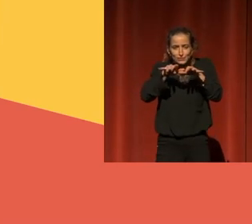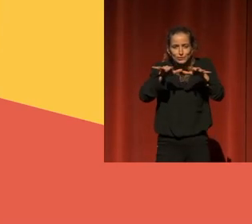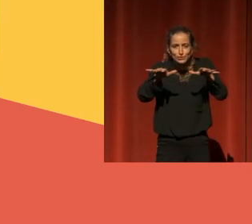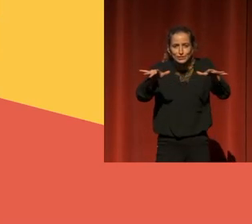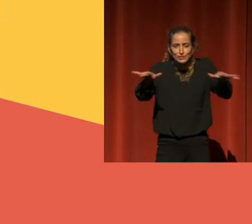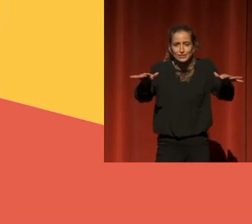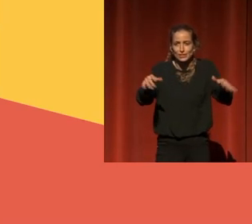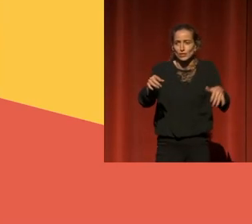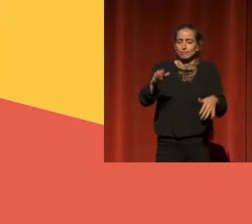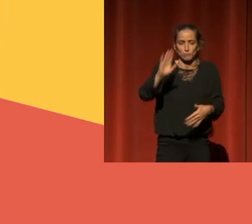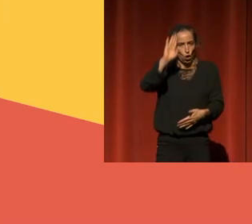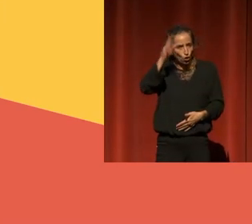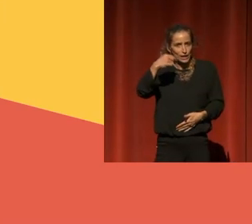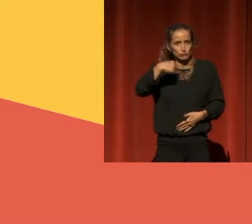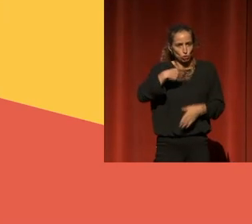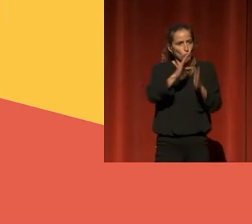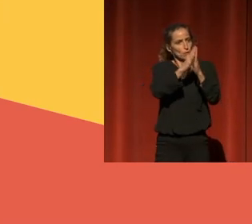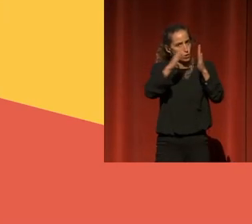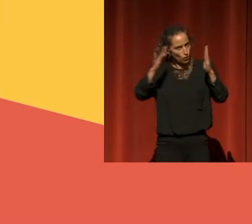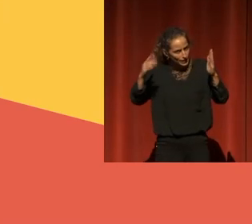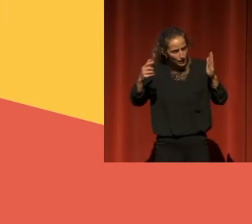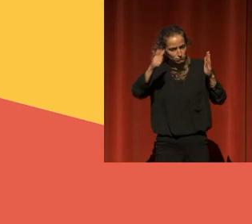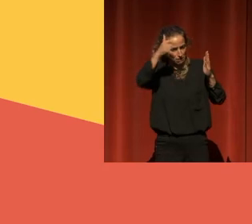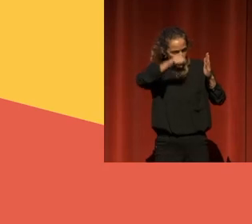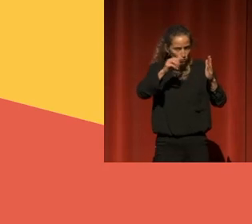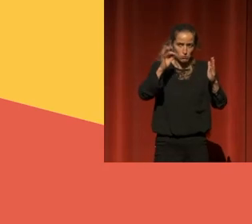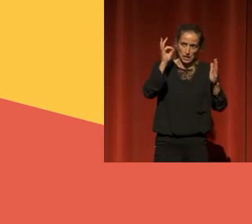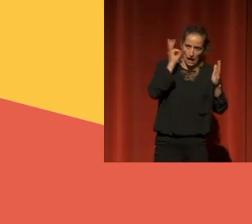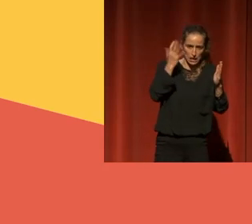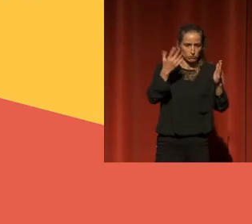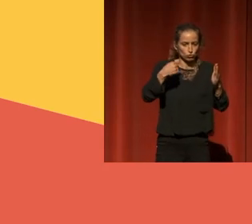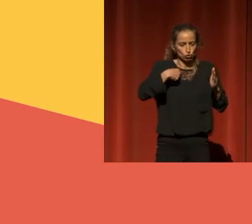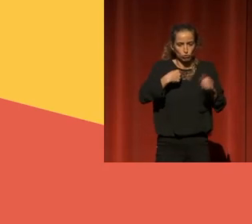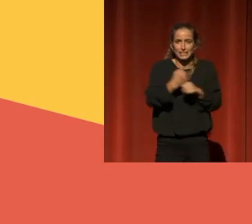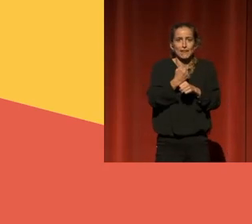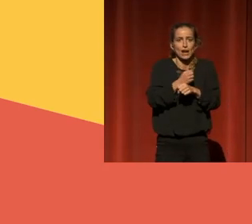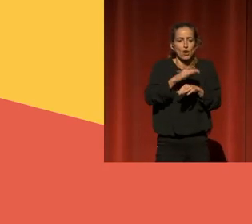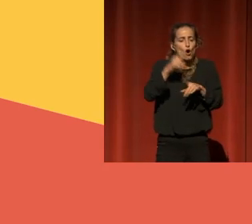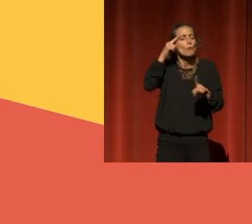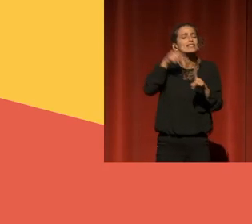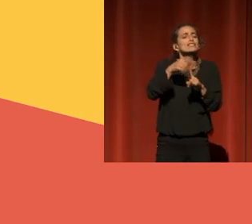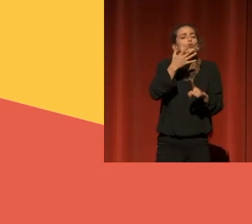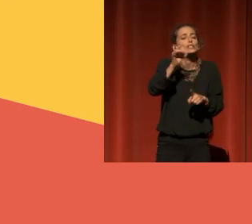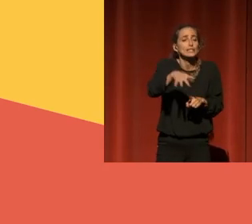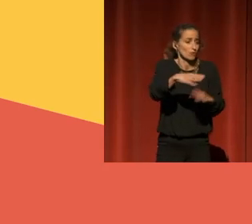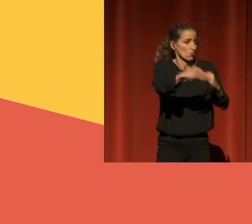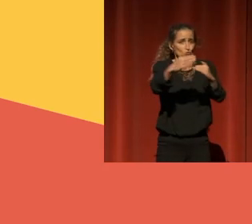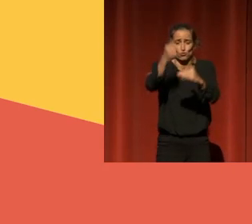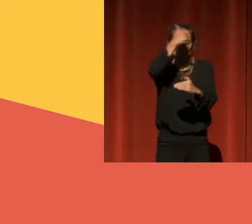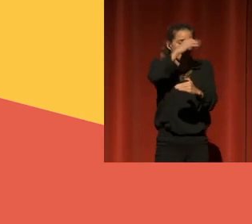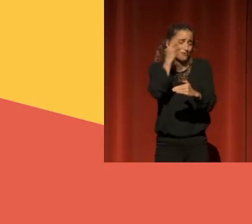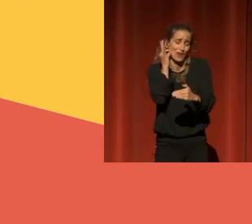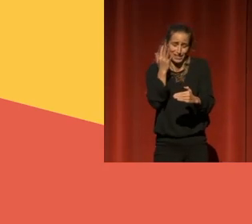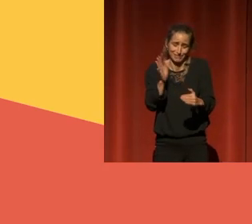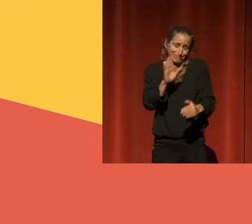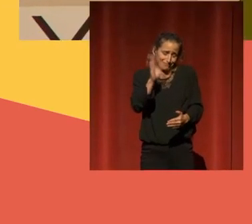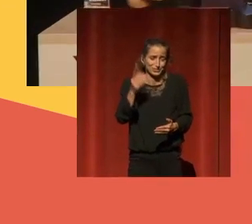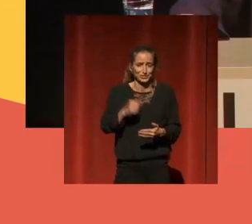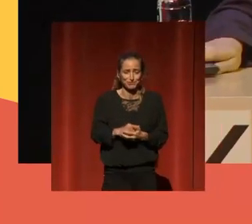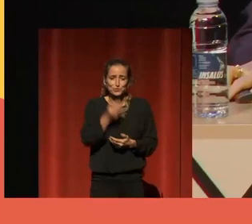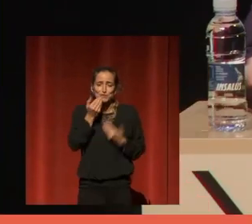bibliotecario bibliotecaria trabajo por y par y para los usuarios y las usuarias Muchísimas